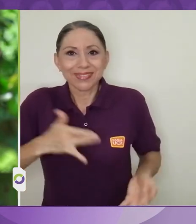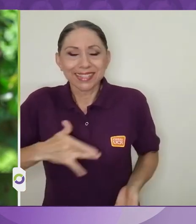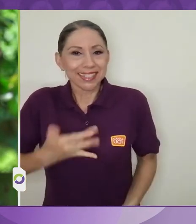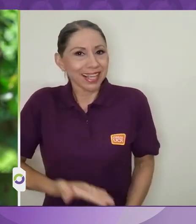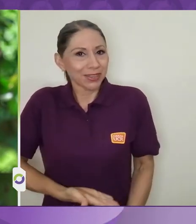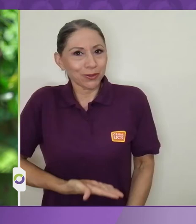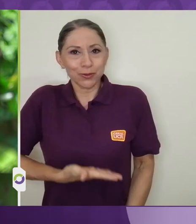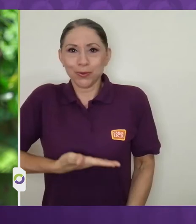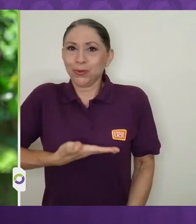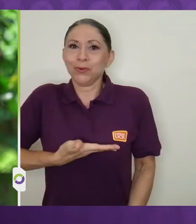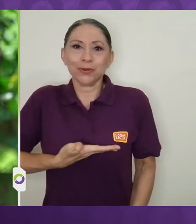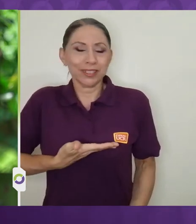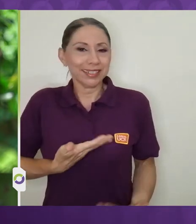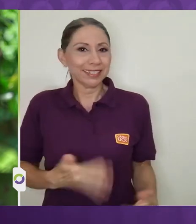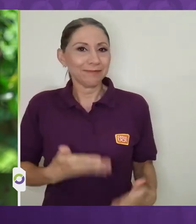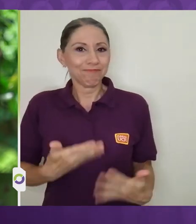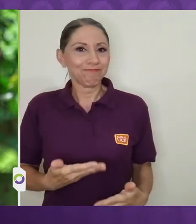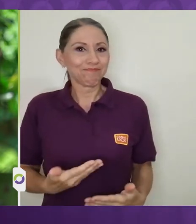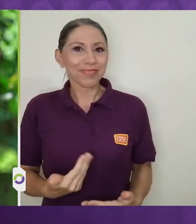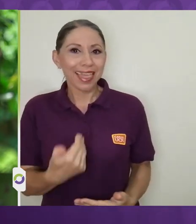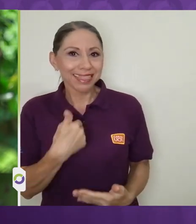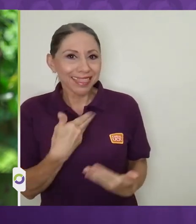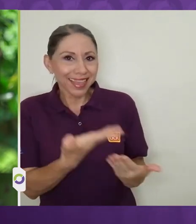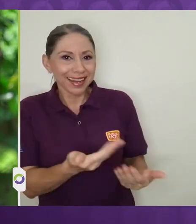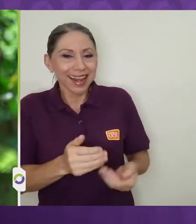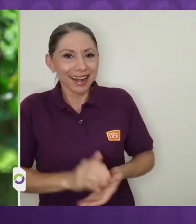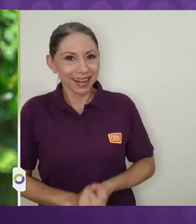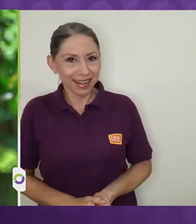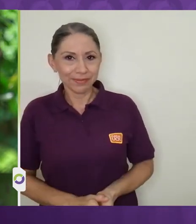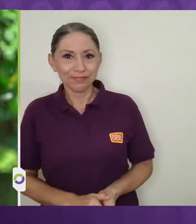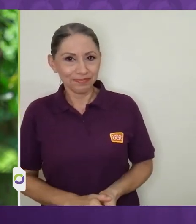Es un orgullo, definitivamente, tenerla.